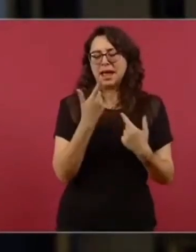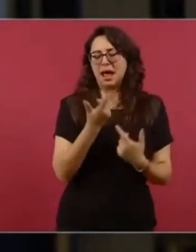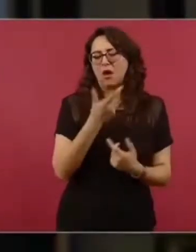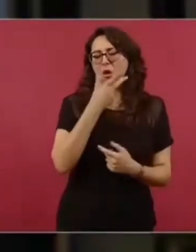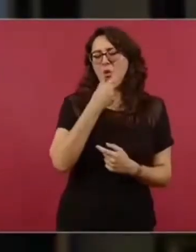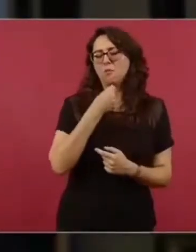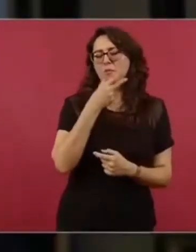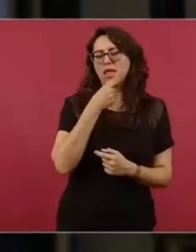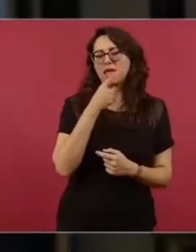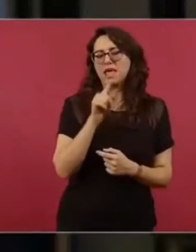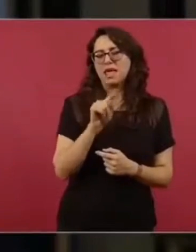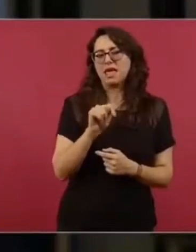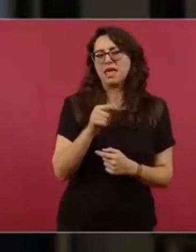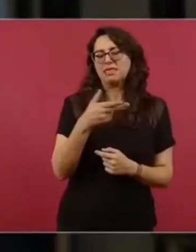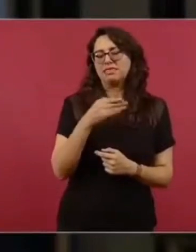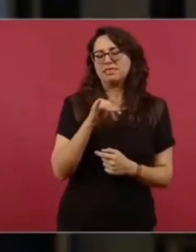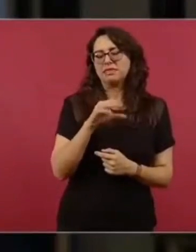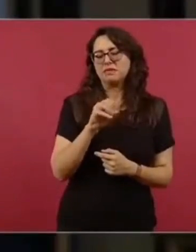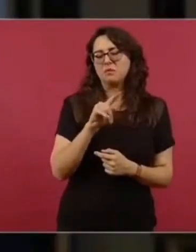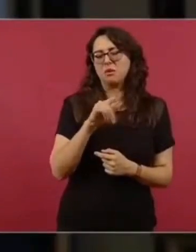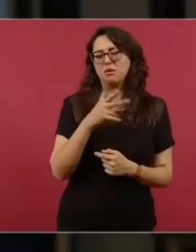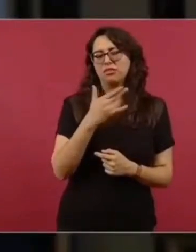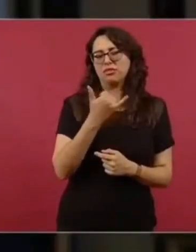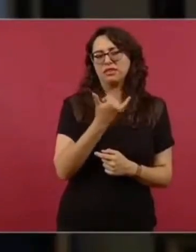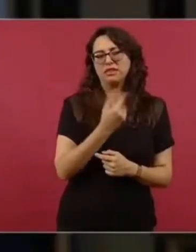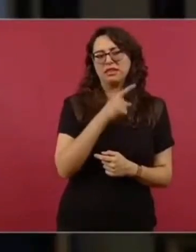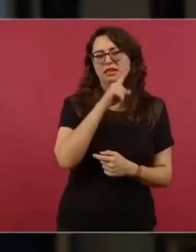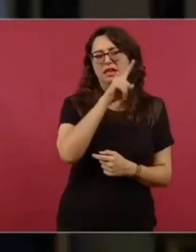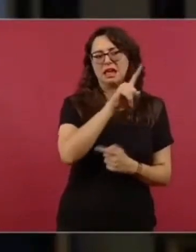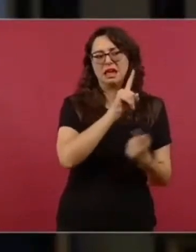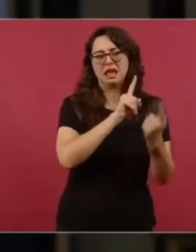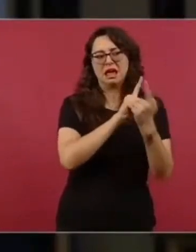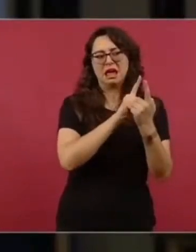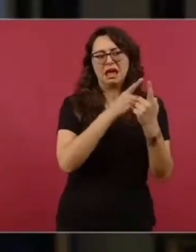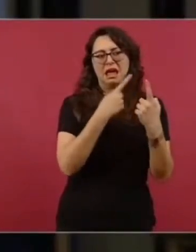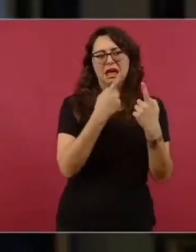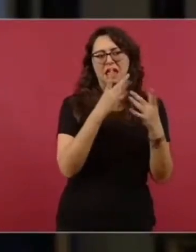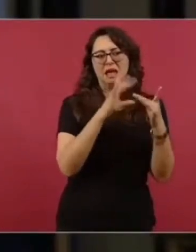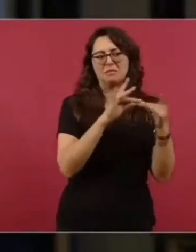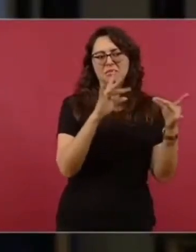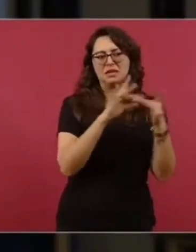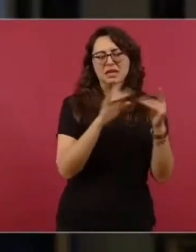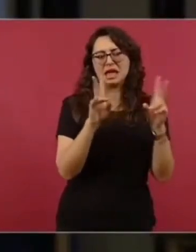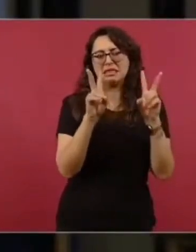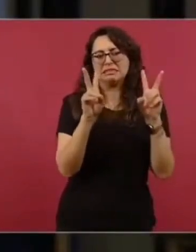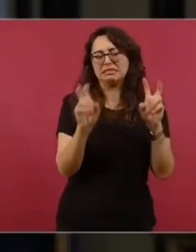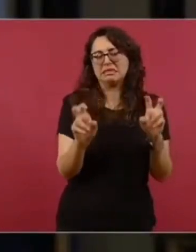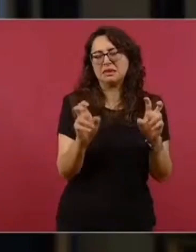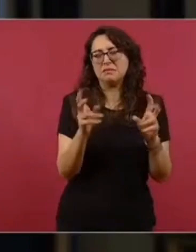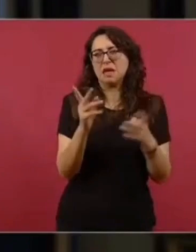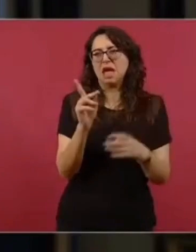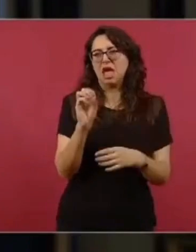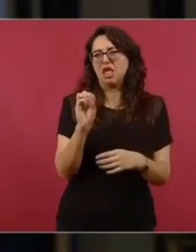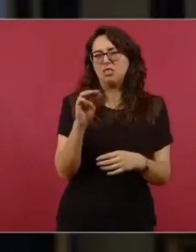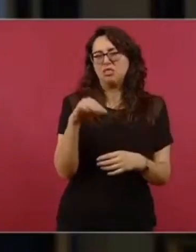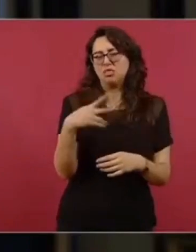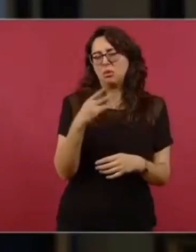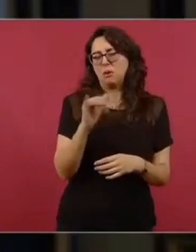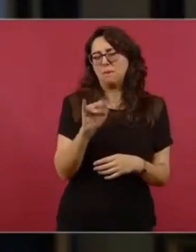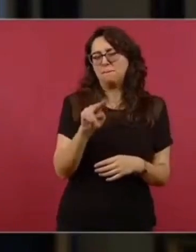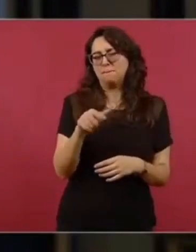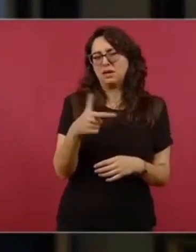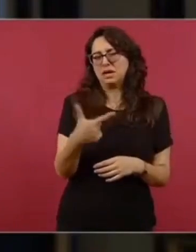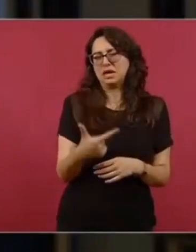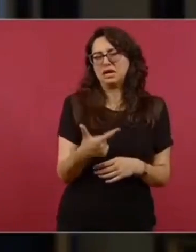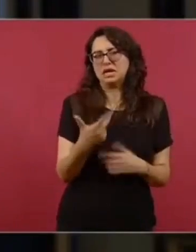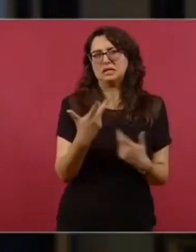un estudio muy amplio sobre los efectos nocivos del dumping en Estados Unidos, que